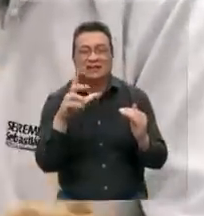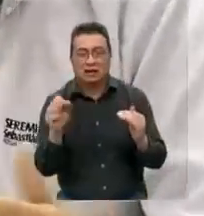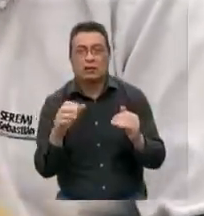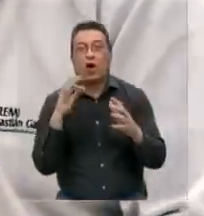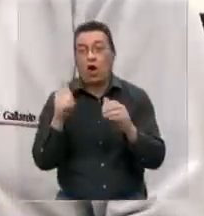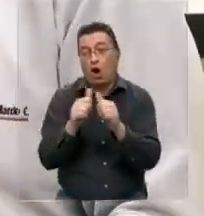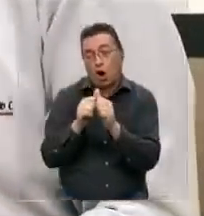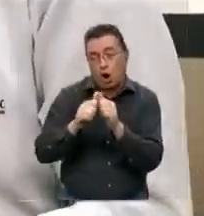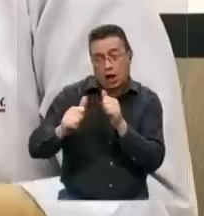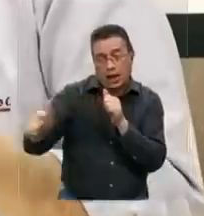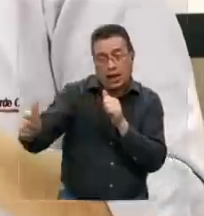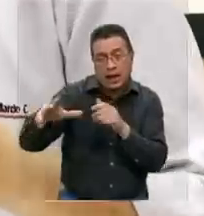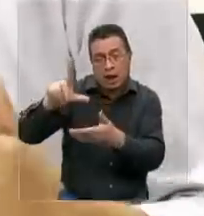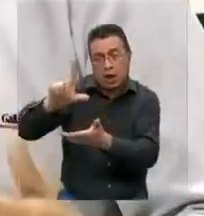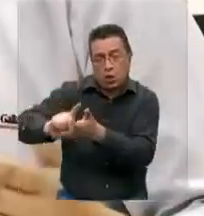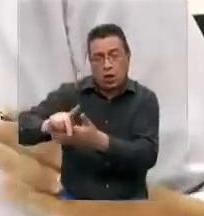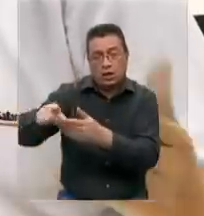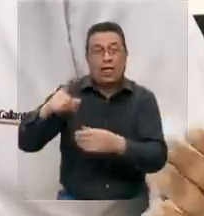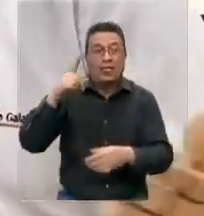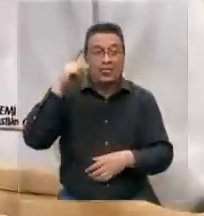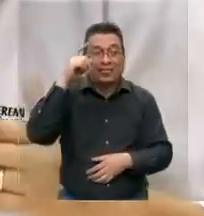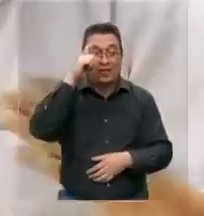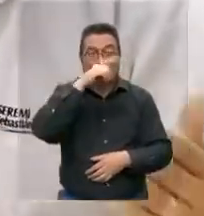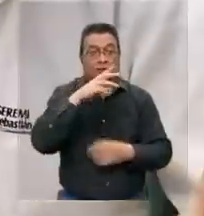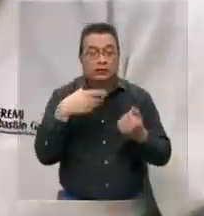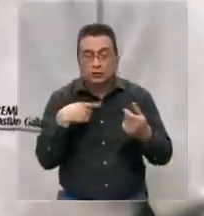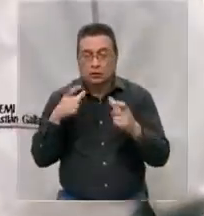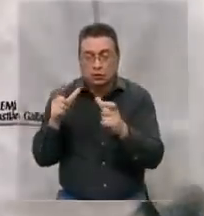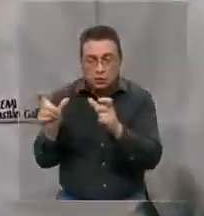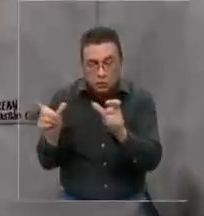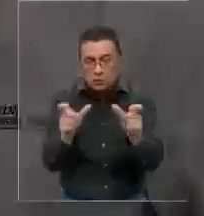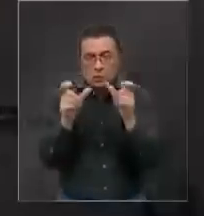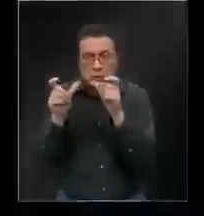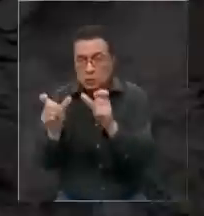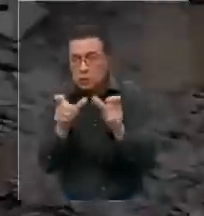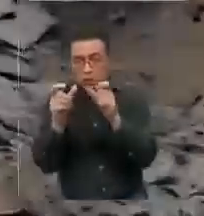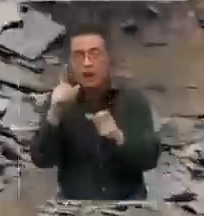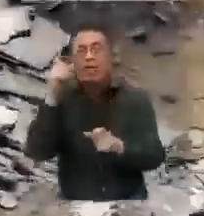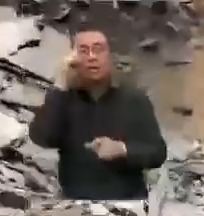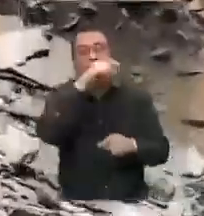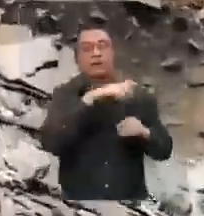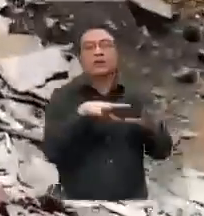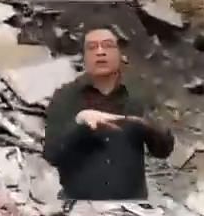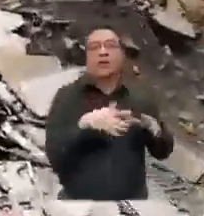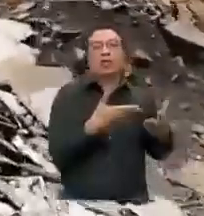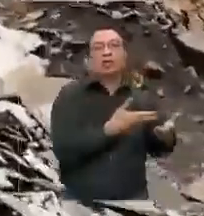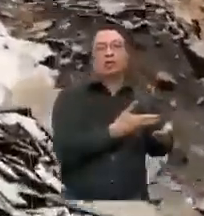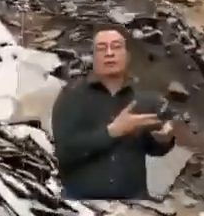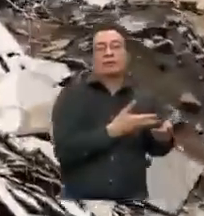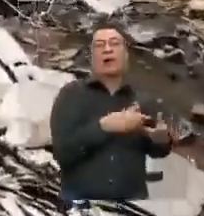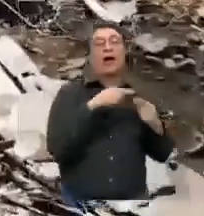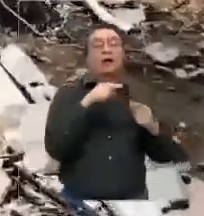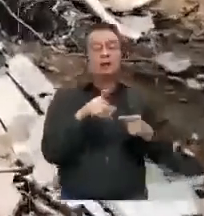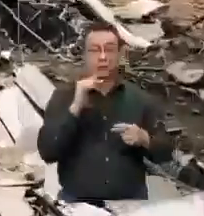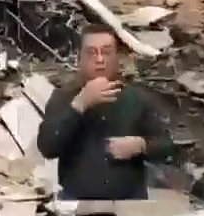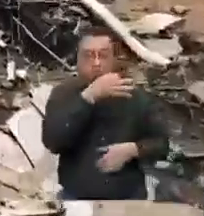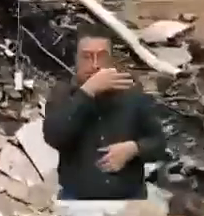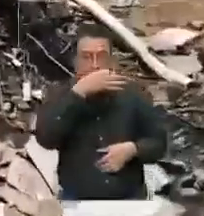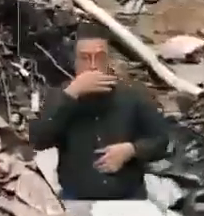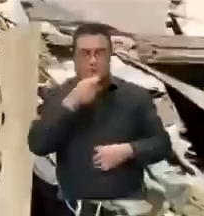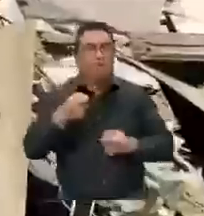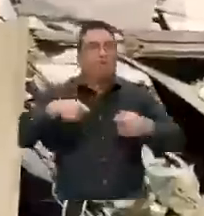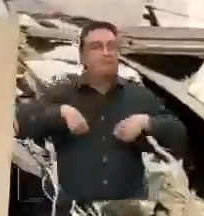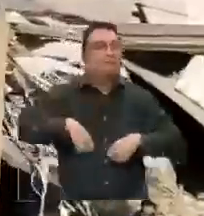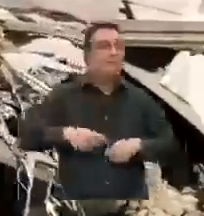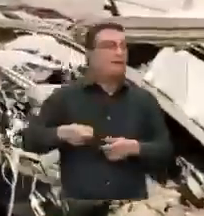son alejadas, donde muchas veces cuesta mantener rondas constantes de fiscalización. Cuesta creer cómo alguien lucre con esto